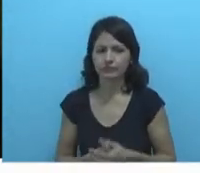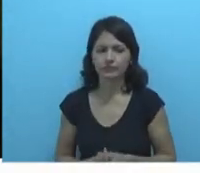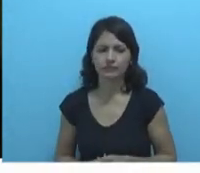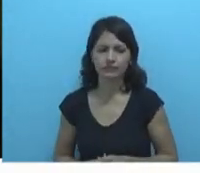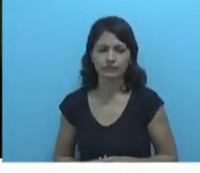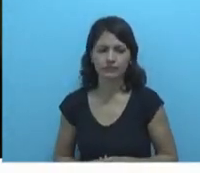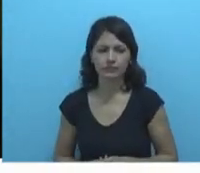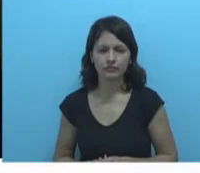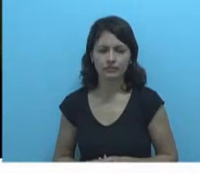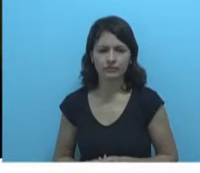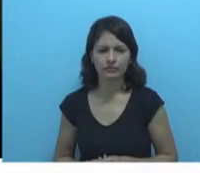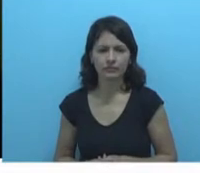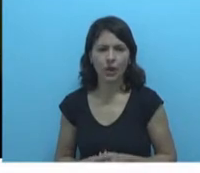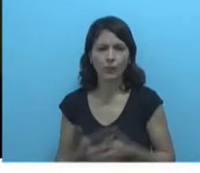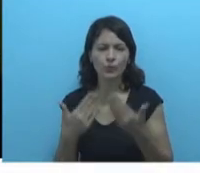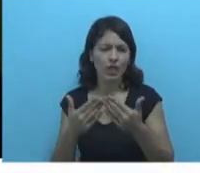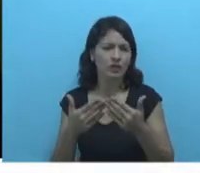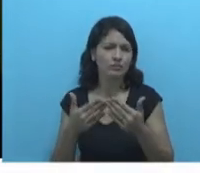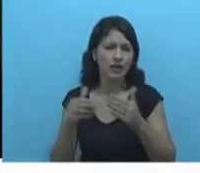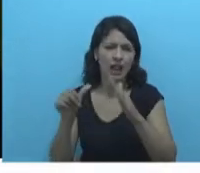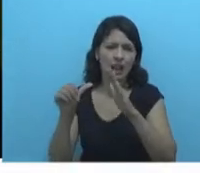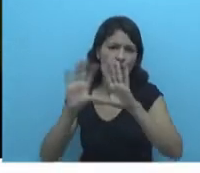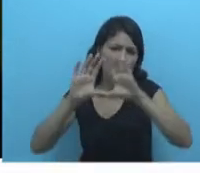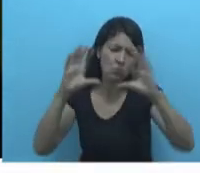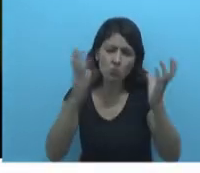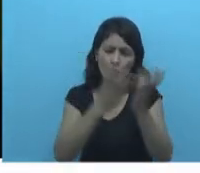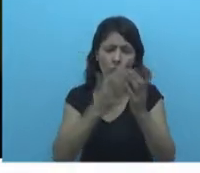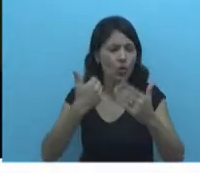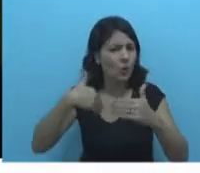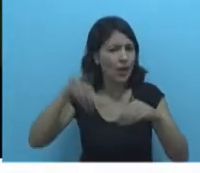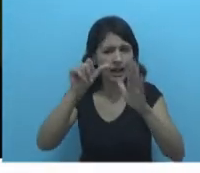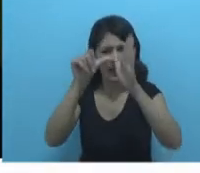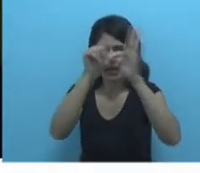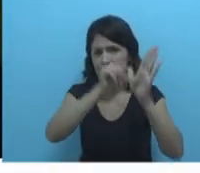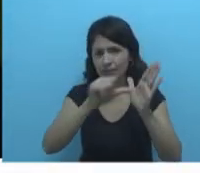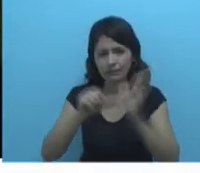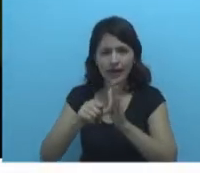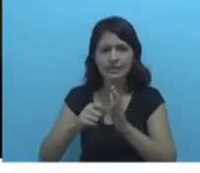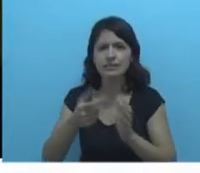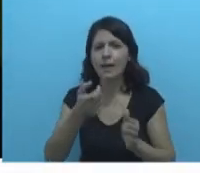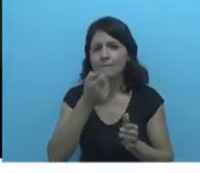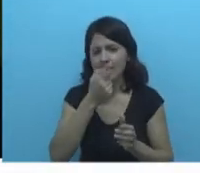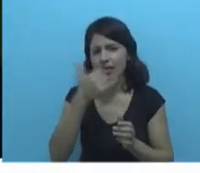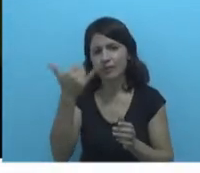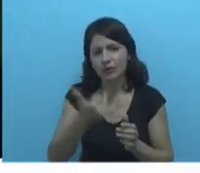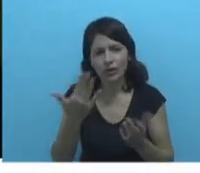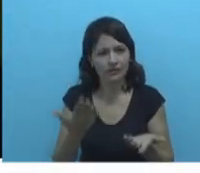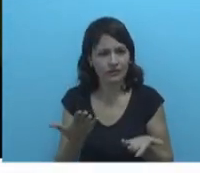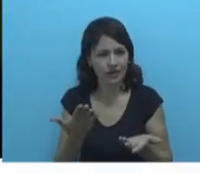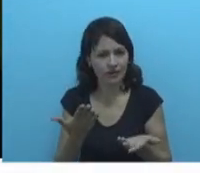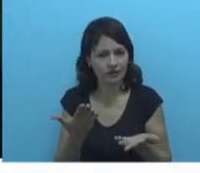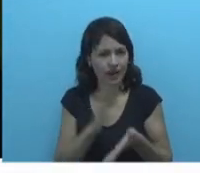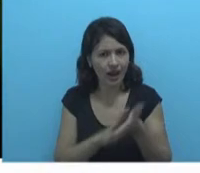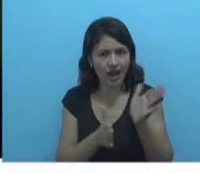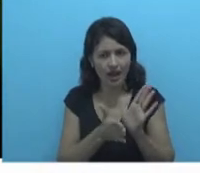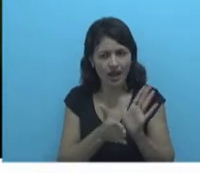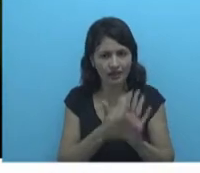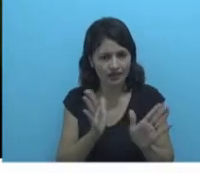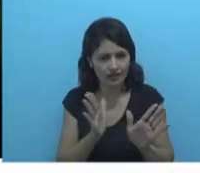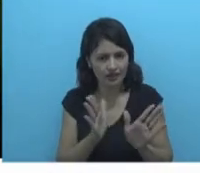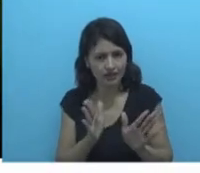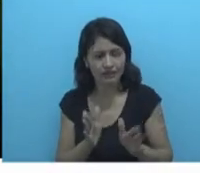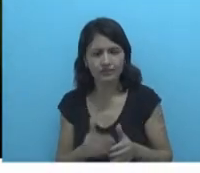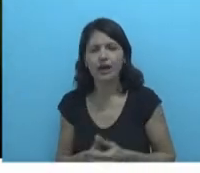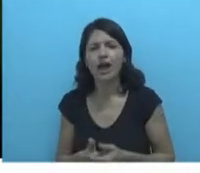que pueda darse en cualquier lugar del planeta. Lo mismo hay que hacer, por eso cito este